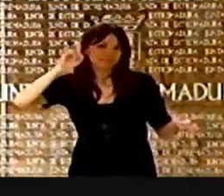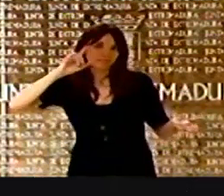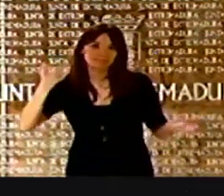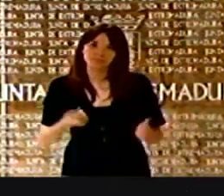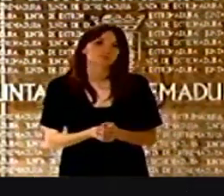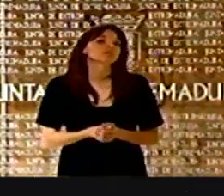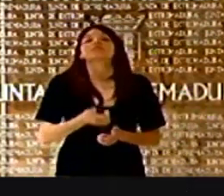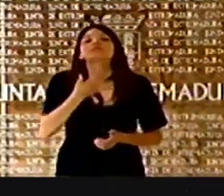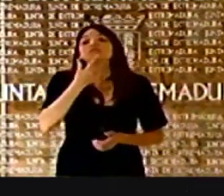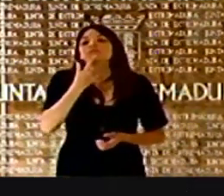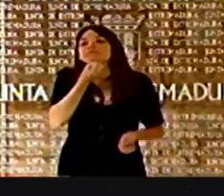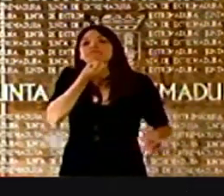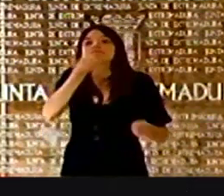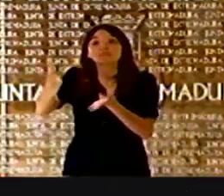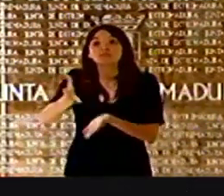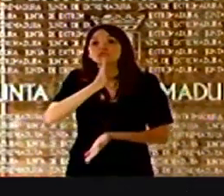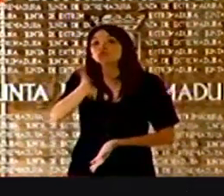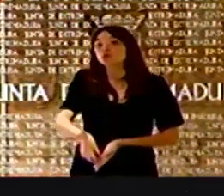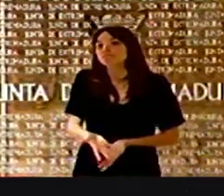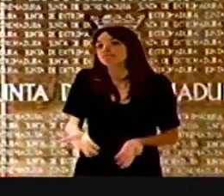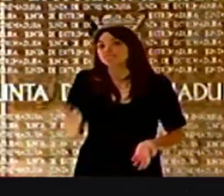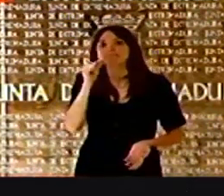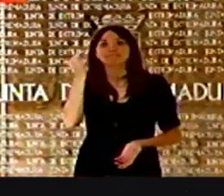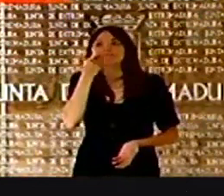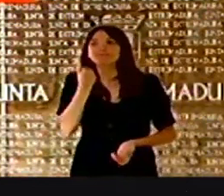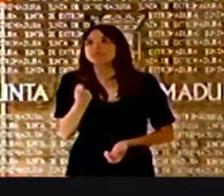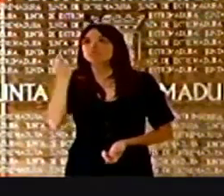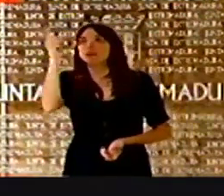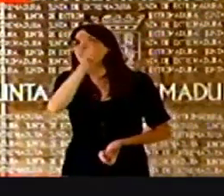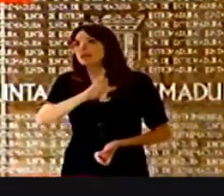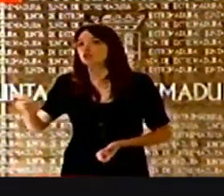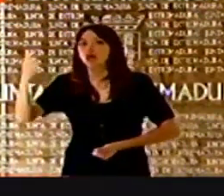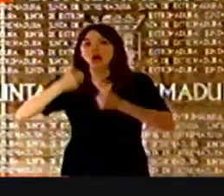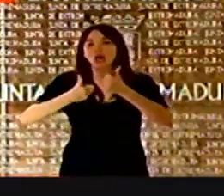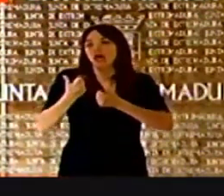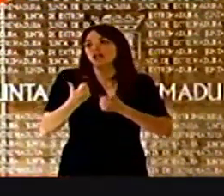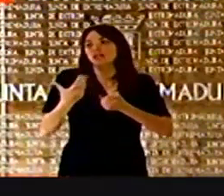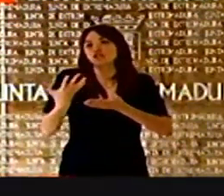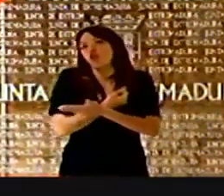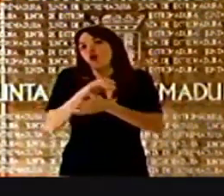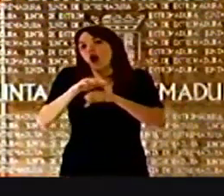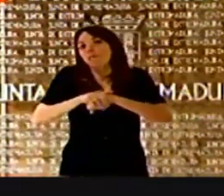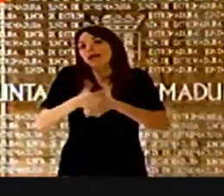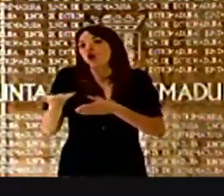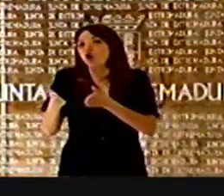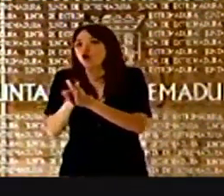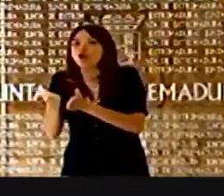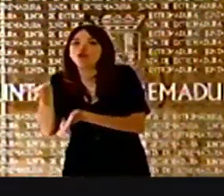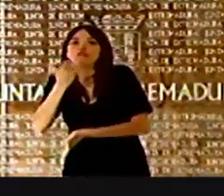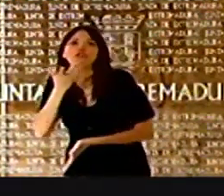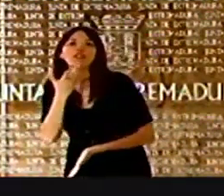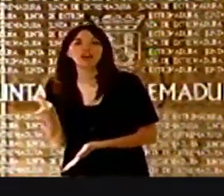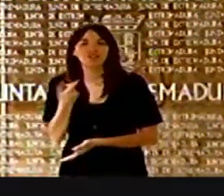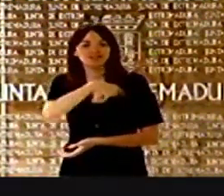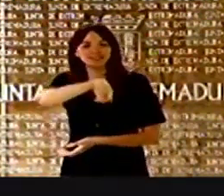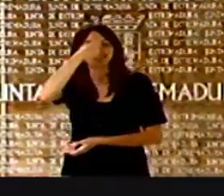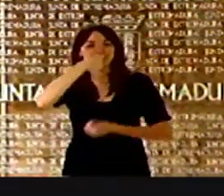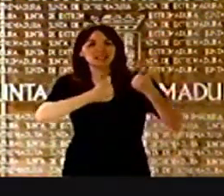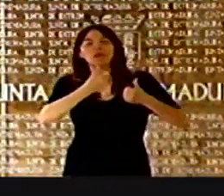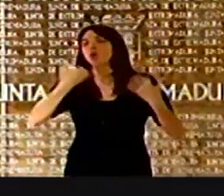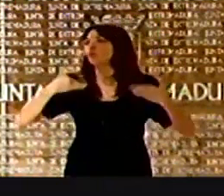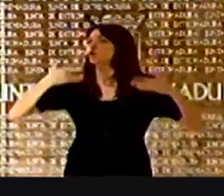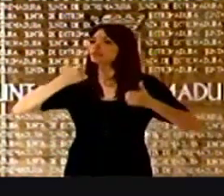he hecho ese comentario porque, pues, de las miles de opositores que hay, pues todos tenemos amigos, conocidos, compañeros, y dice, el examen ha